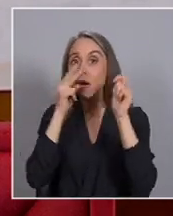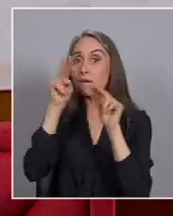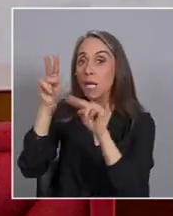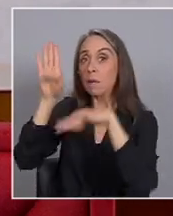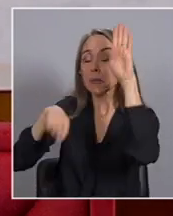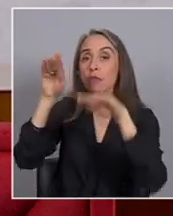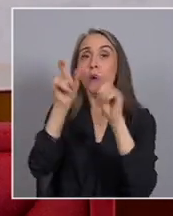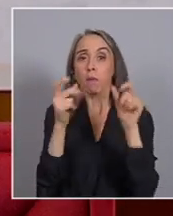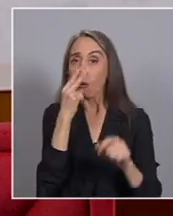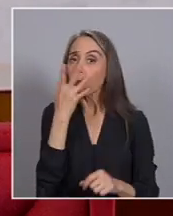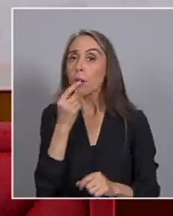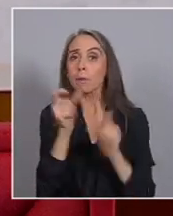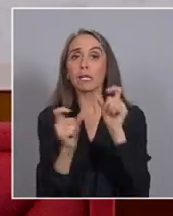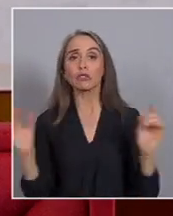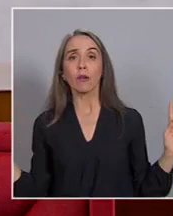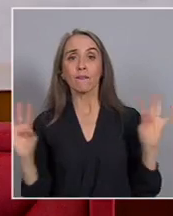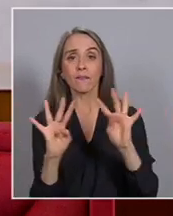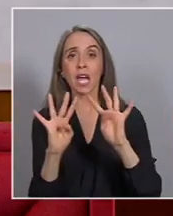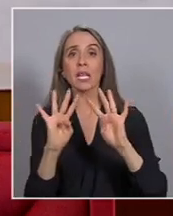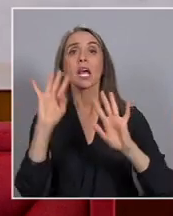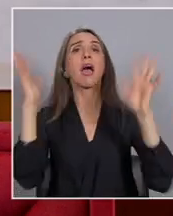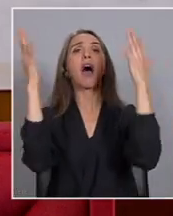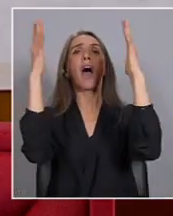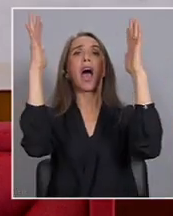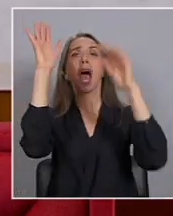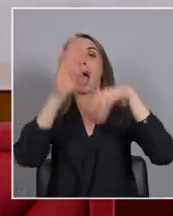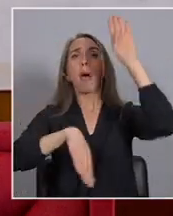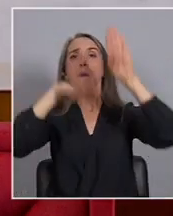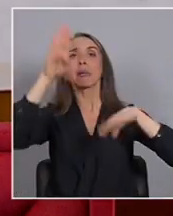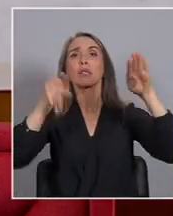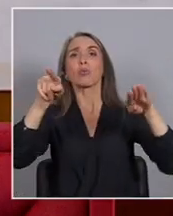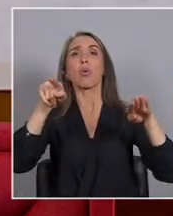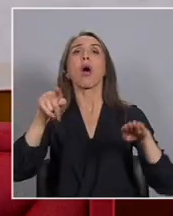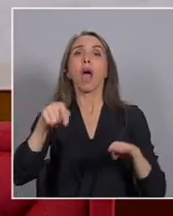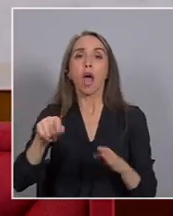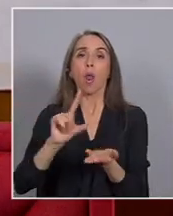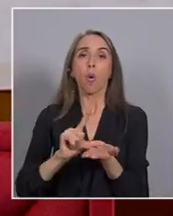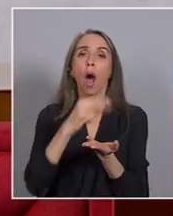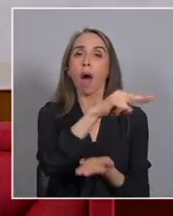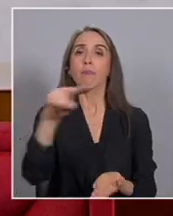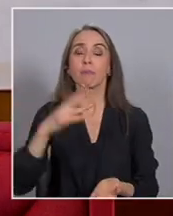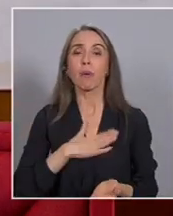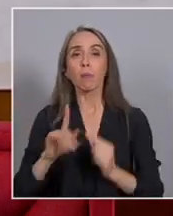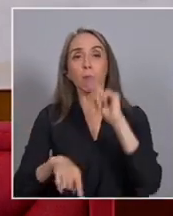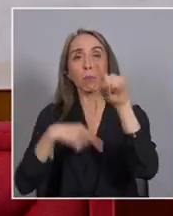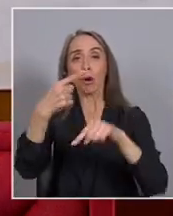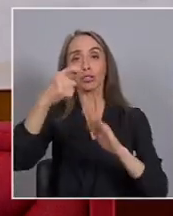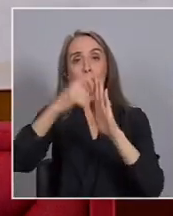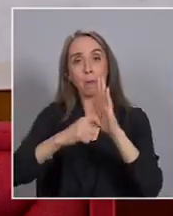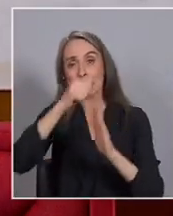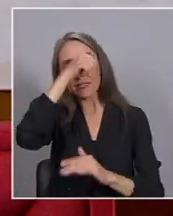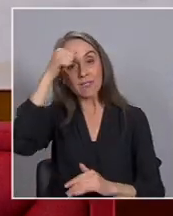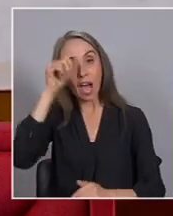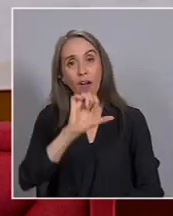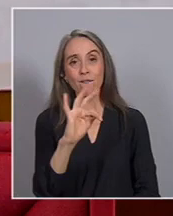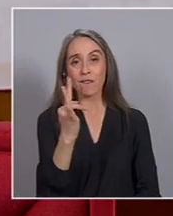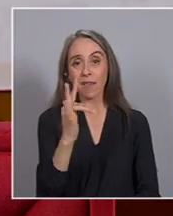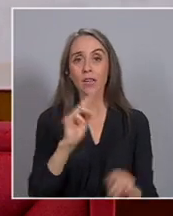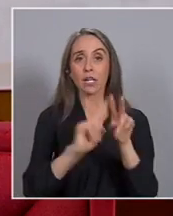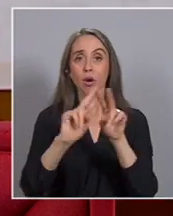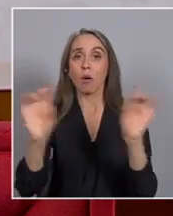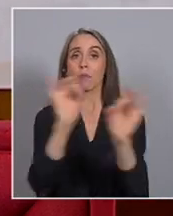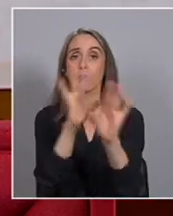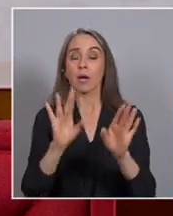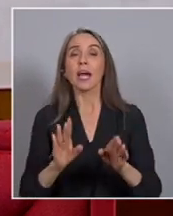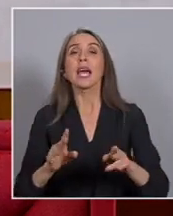gente aplaudía frente a la recuperación de ese espacio propio. El próximo verano tendremos además principales obras que incluirán un